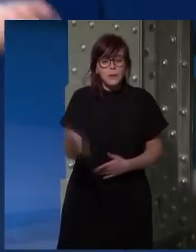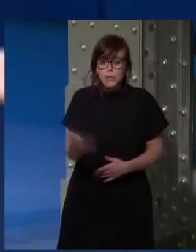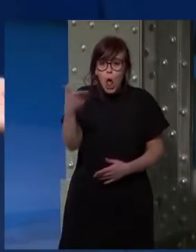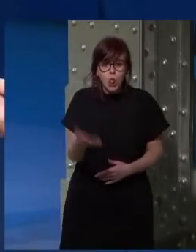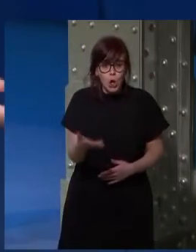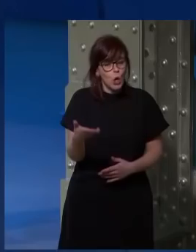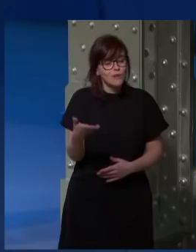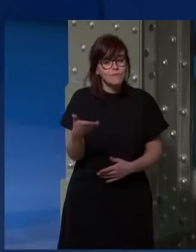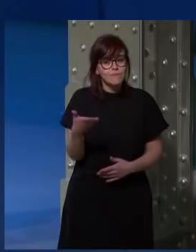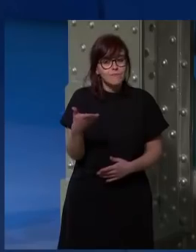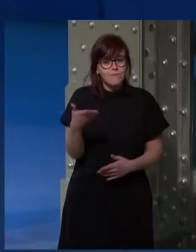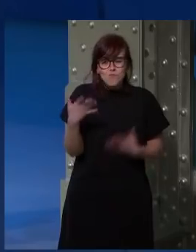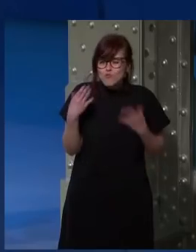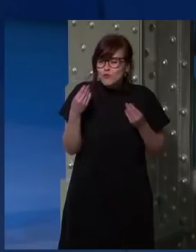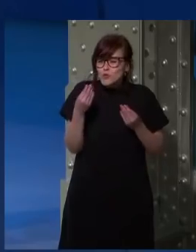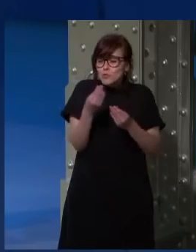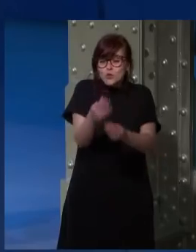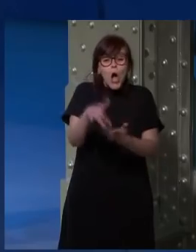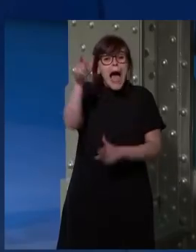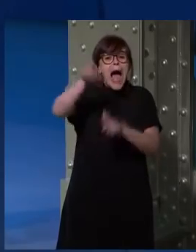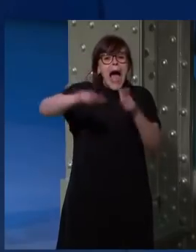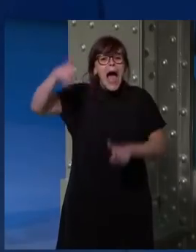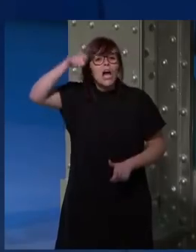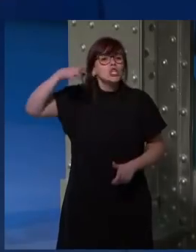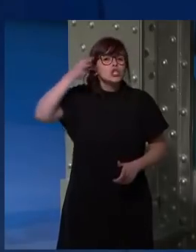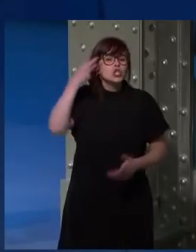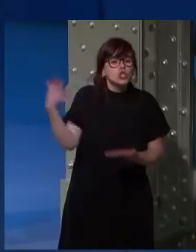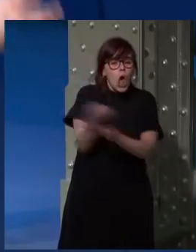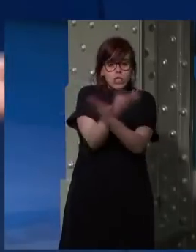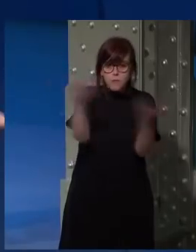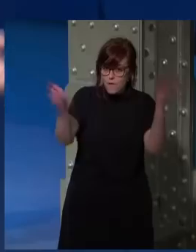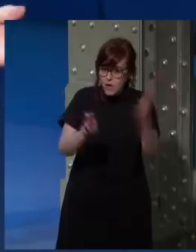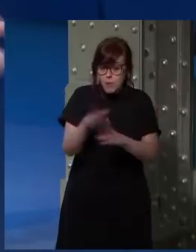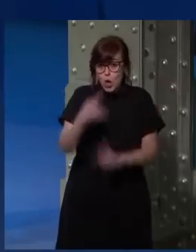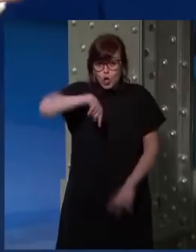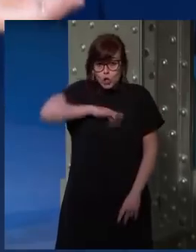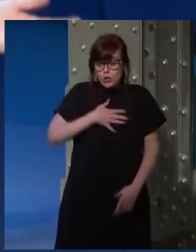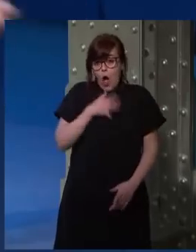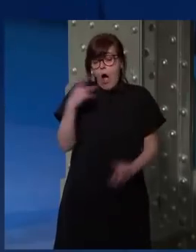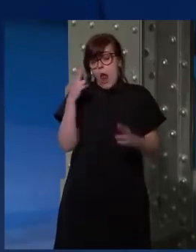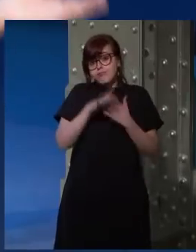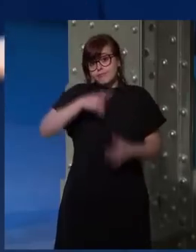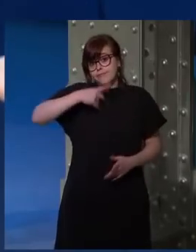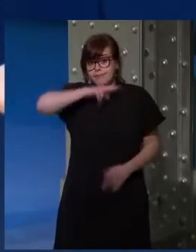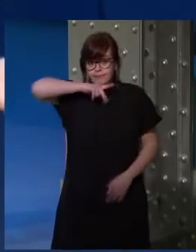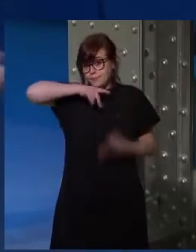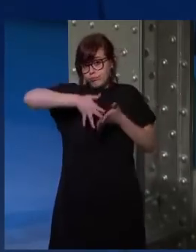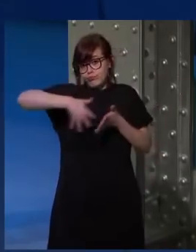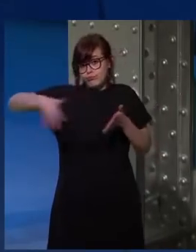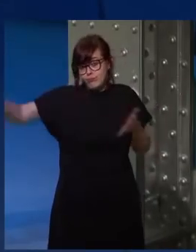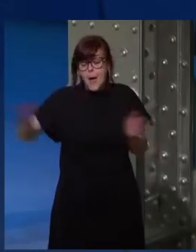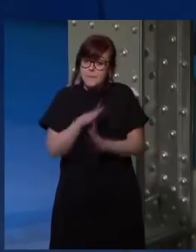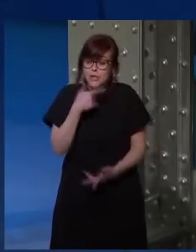muchísimo a todos los que y todas las que habéis venido, porque evidentemente nosotros hubiéramos estado aquí pues charlando, pero no hubiera sido lo